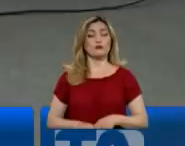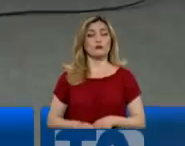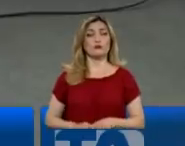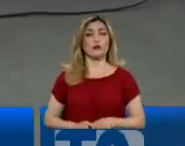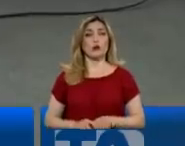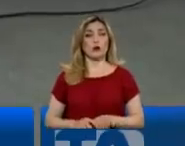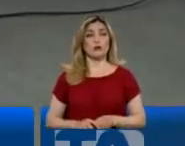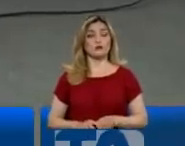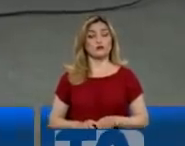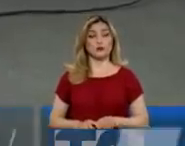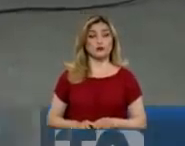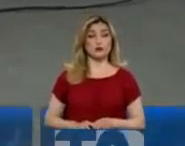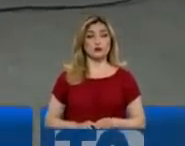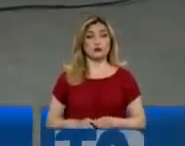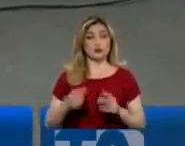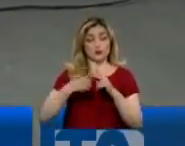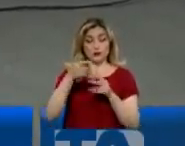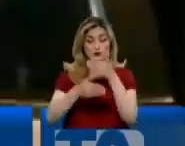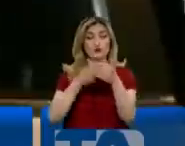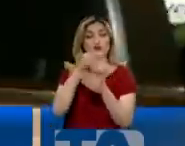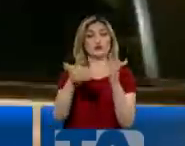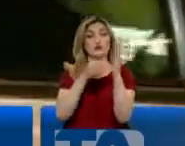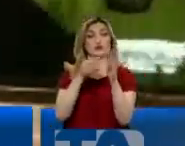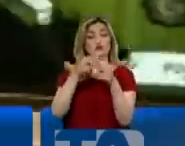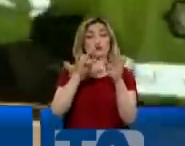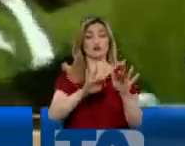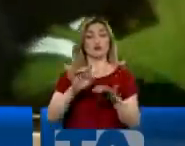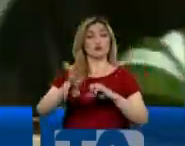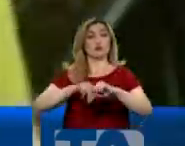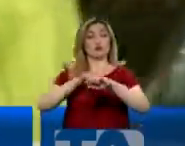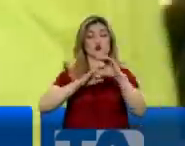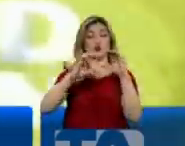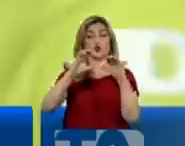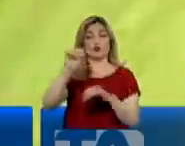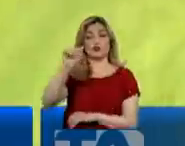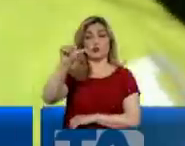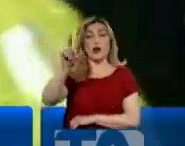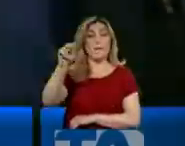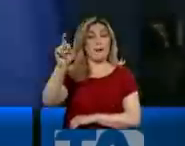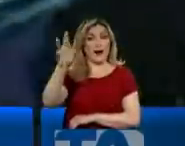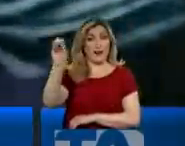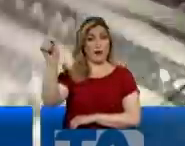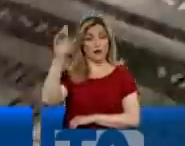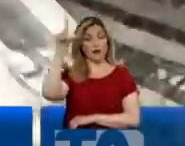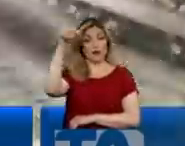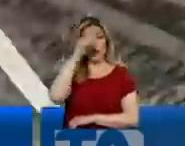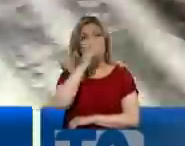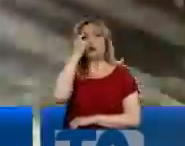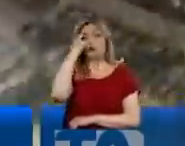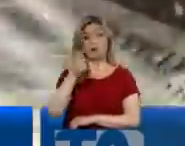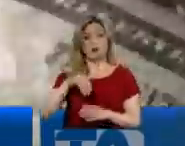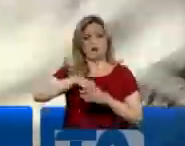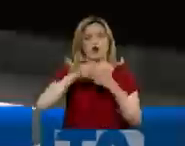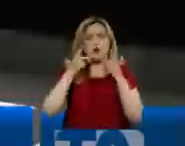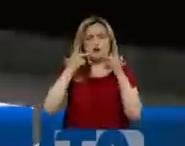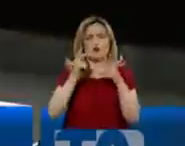dos años después de que iniciar el proceso en contra del ex secretario nacional de comunicación del correísmo fernando alvarado por el delito de peculado